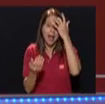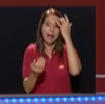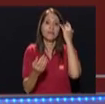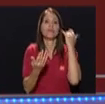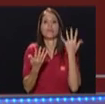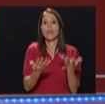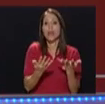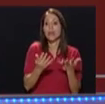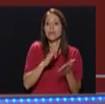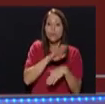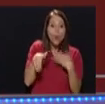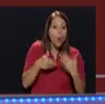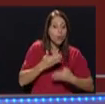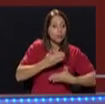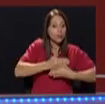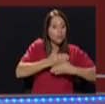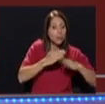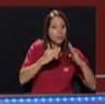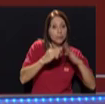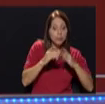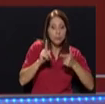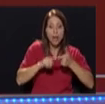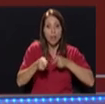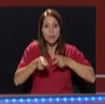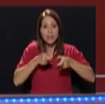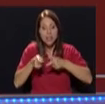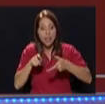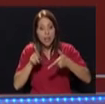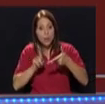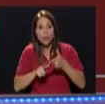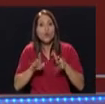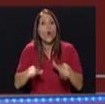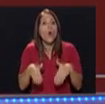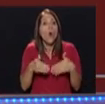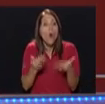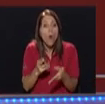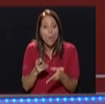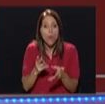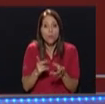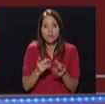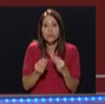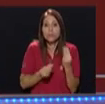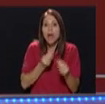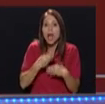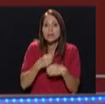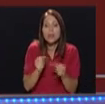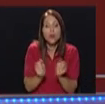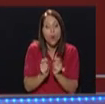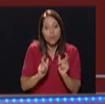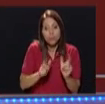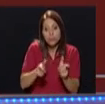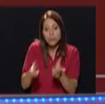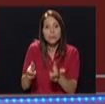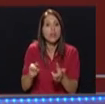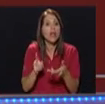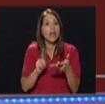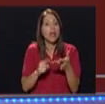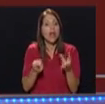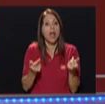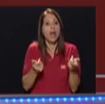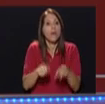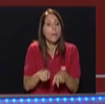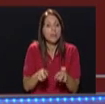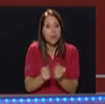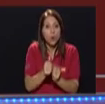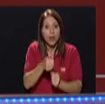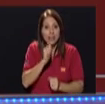desde medidas de desarrollo de infraestructuras administrativas, el manejo de los desechos, el manejo del residual de aguas y demás,